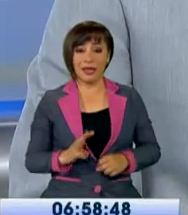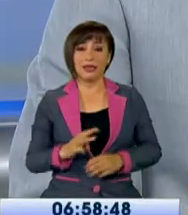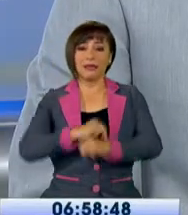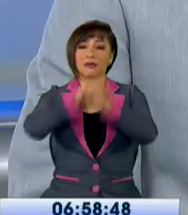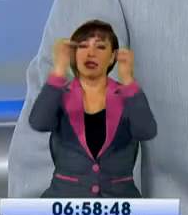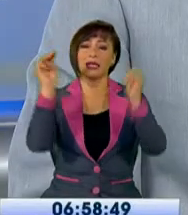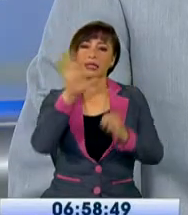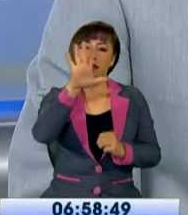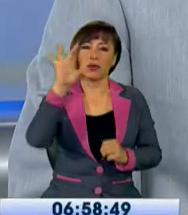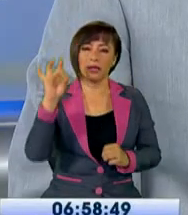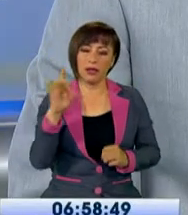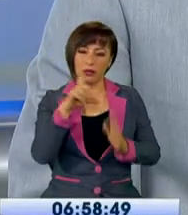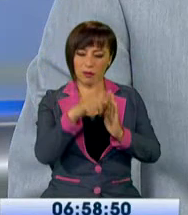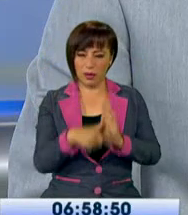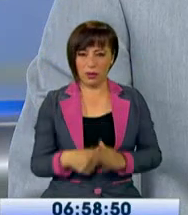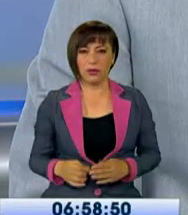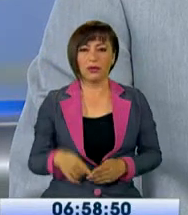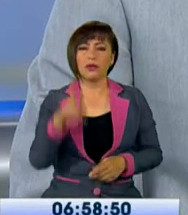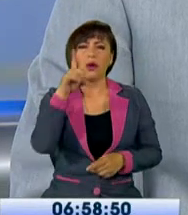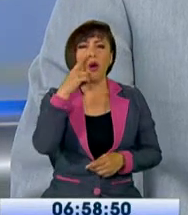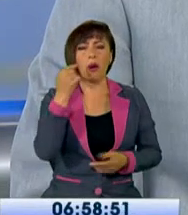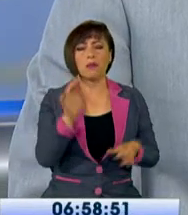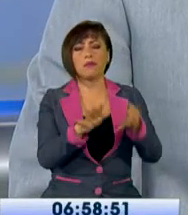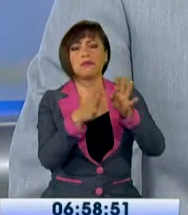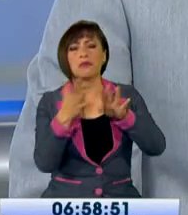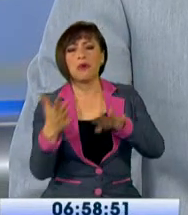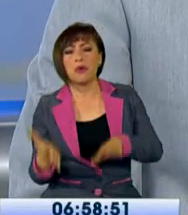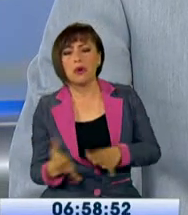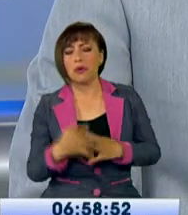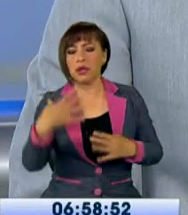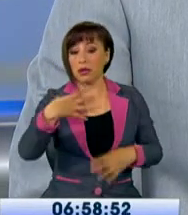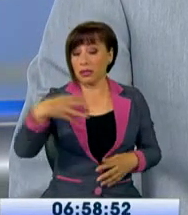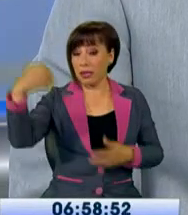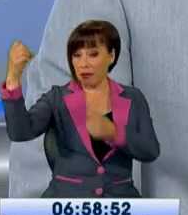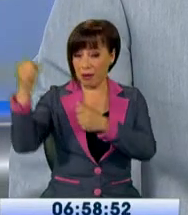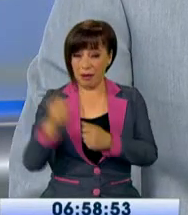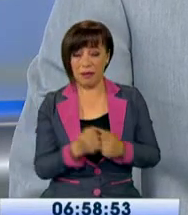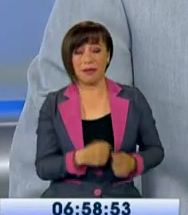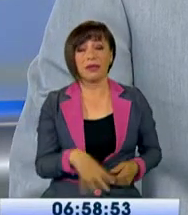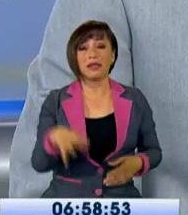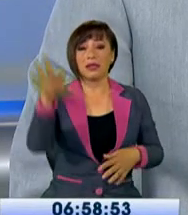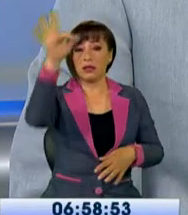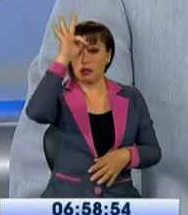6:58, un hombre perdió la vida mientras era trasladado a un hospital. Sus familiares pidieron explicaciones sobre el